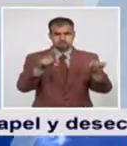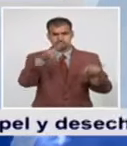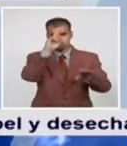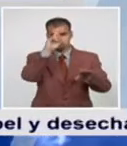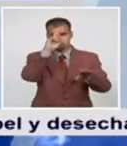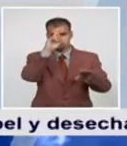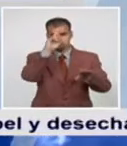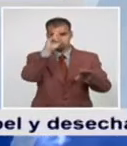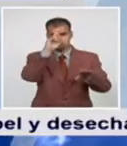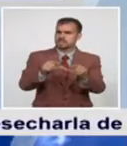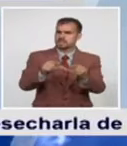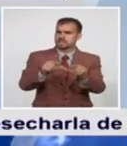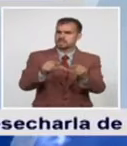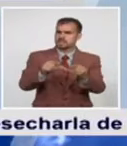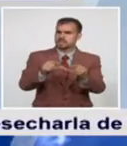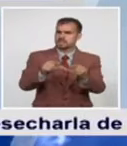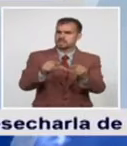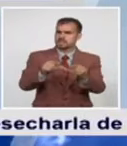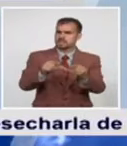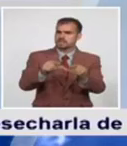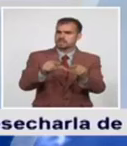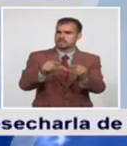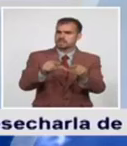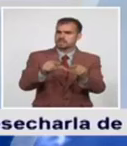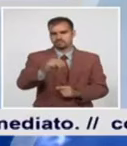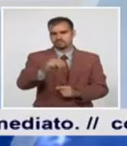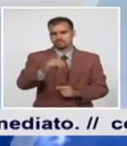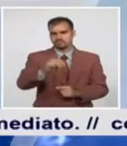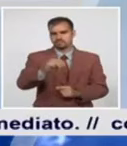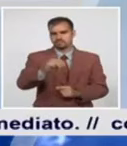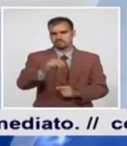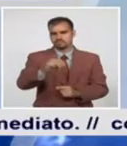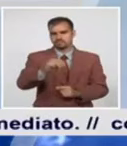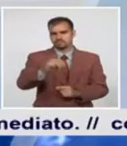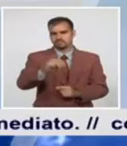ingresados en nuestros hospitales, centros de aislamiento,